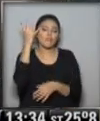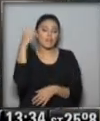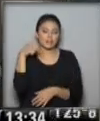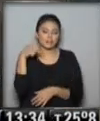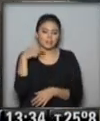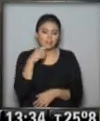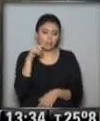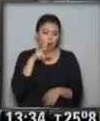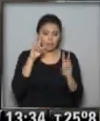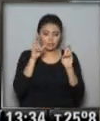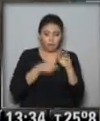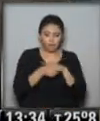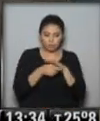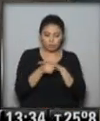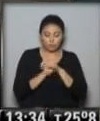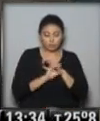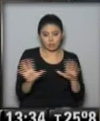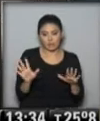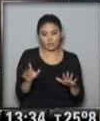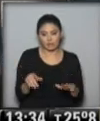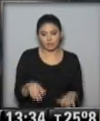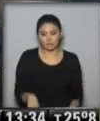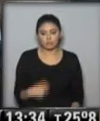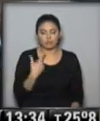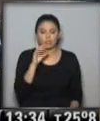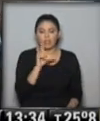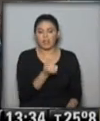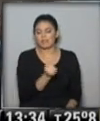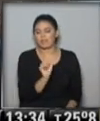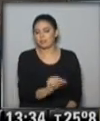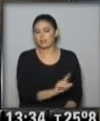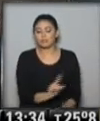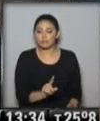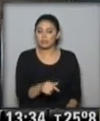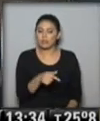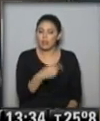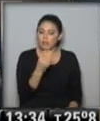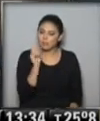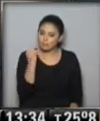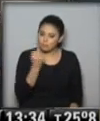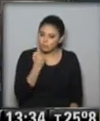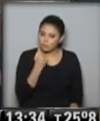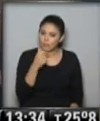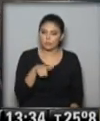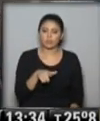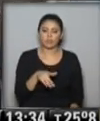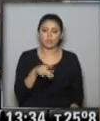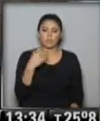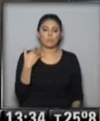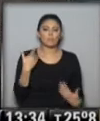corrupción es grave obviamente no lo voy a minimizar pero solamente por eso tiene esa brutal